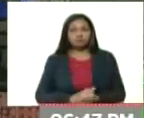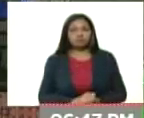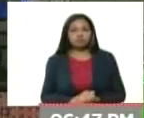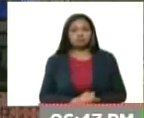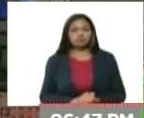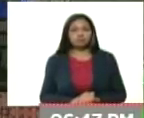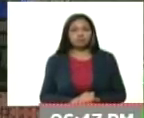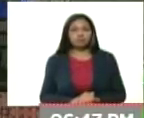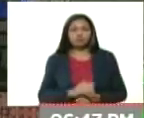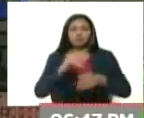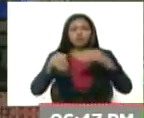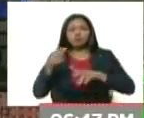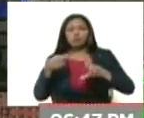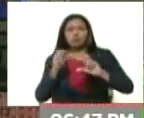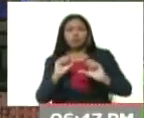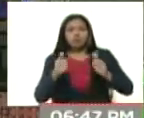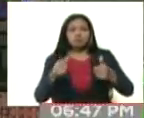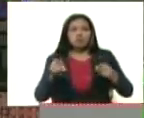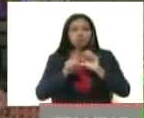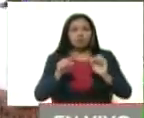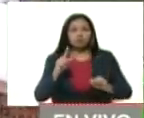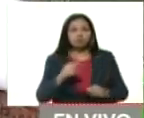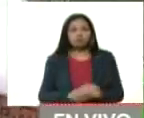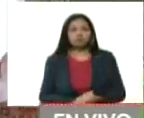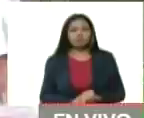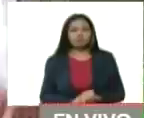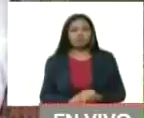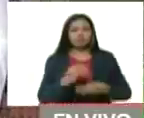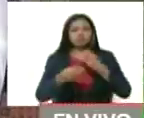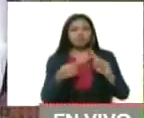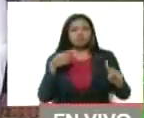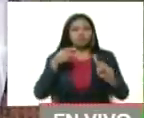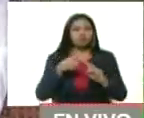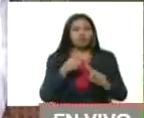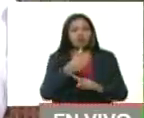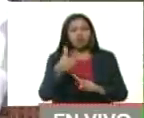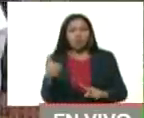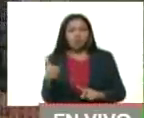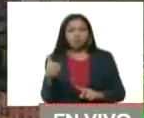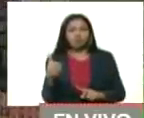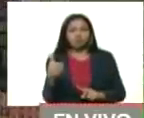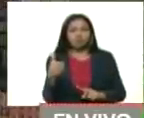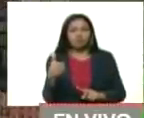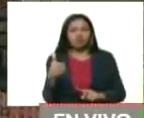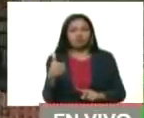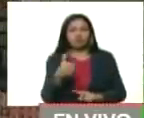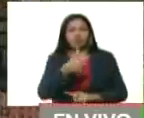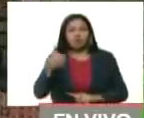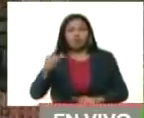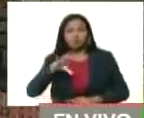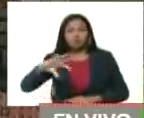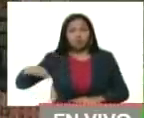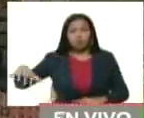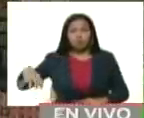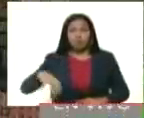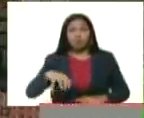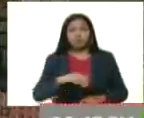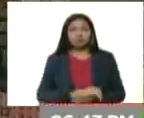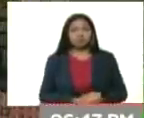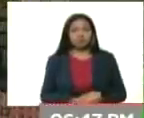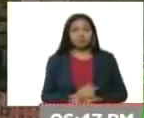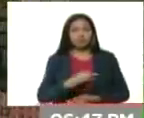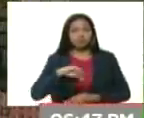además nos va a permitir particularizar y hacer énfasis por cada uno de los estados. Queremos